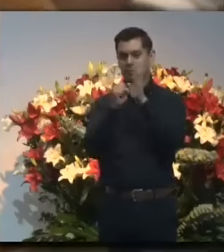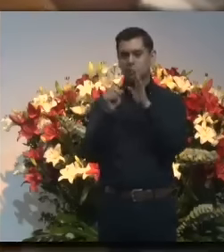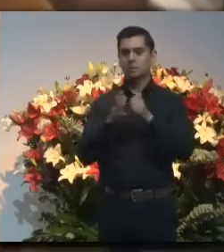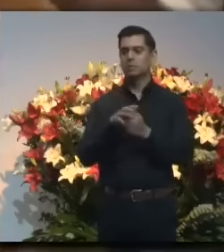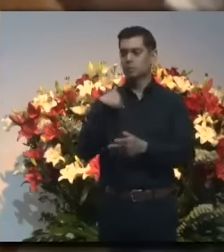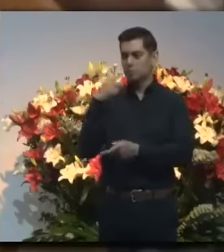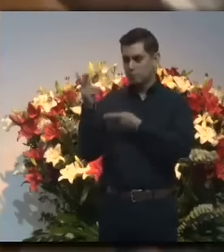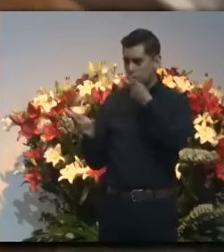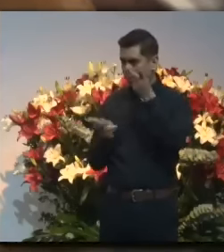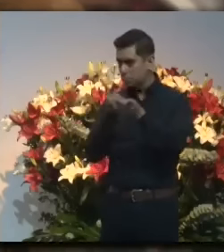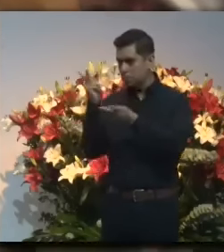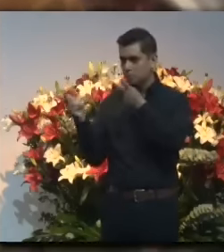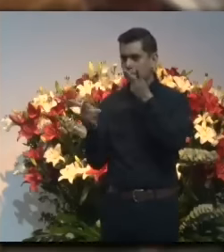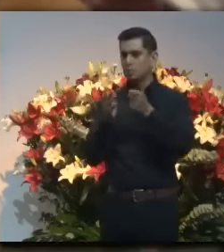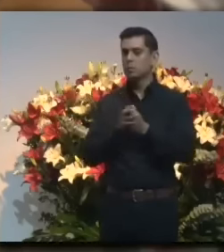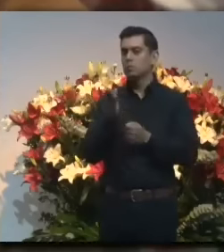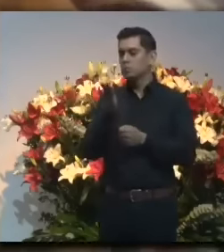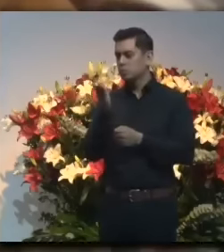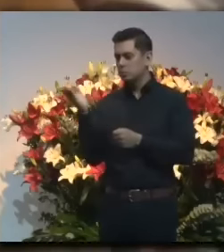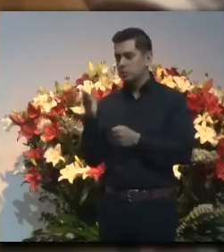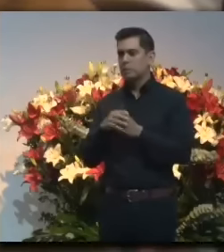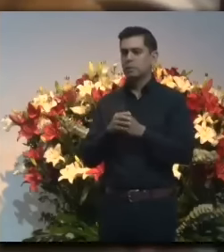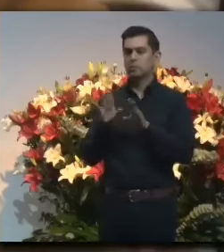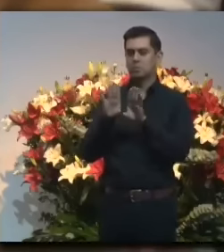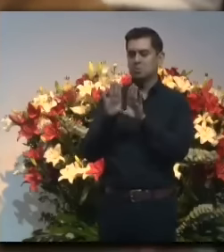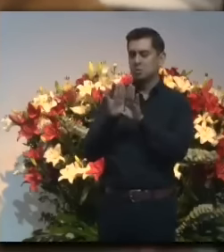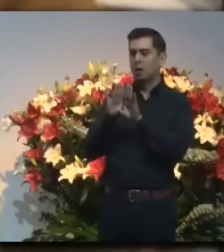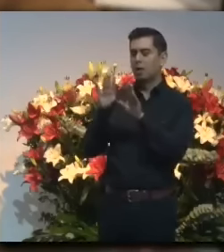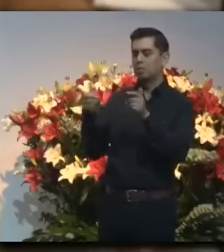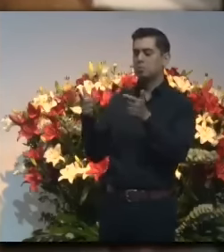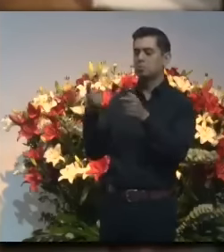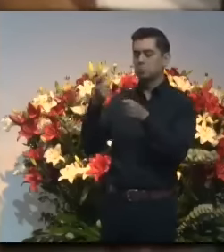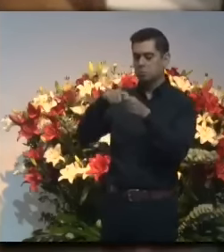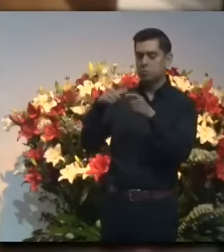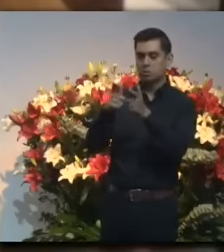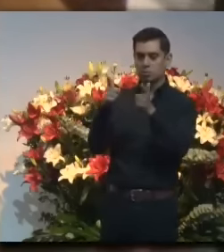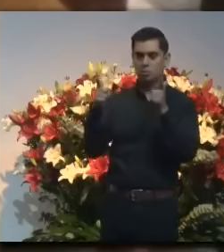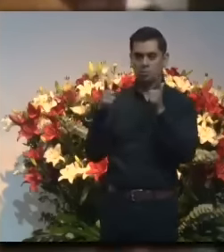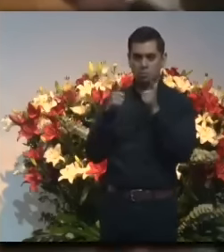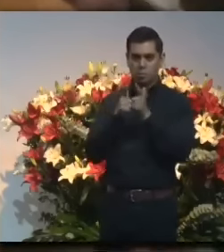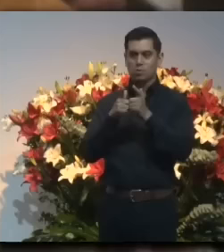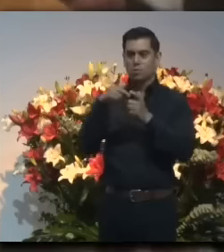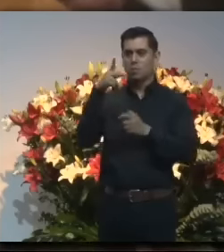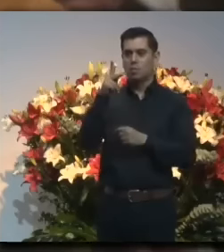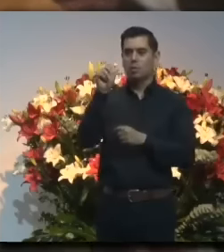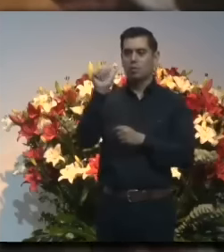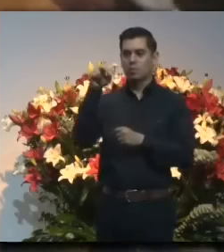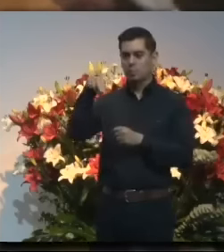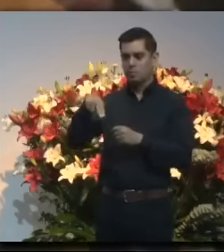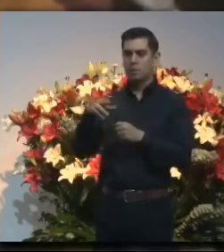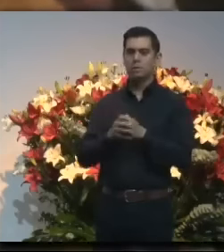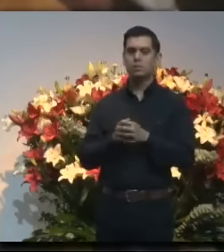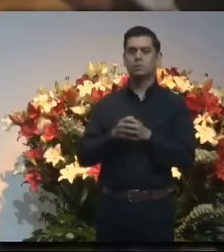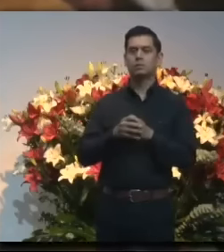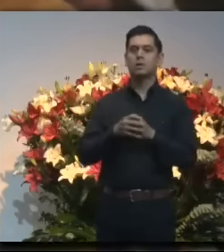es, usted como simpatizante y siendo el PAN su partido, el cual usted representa, el día 22 de marzo del presente año en la Cámara